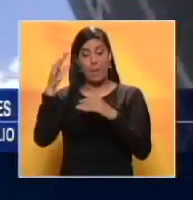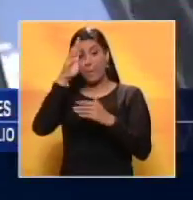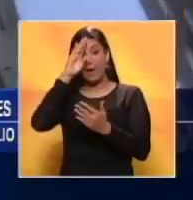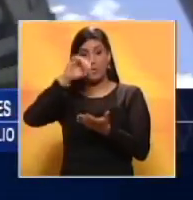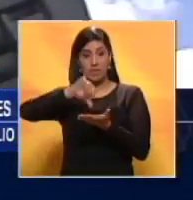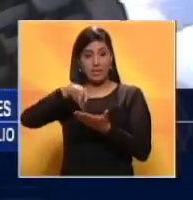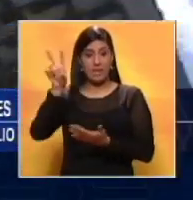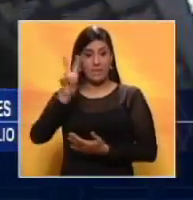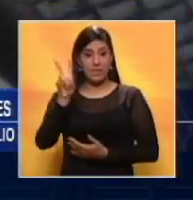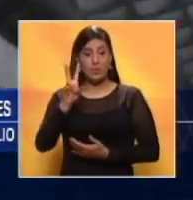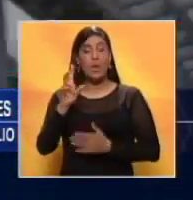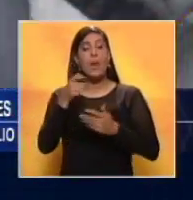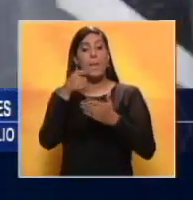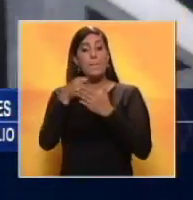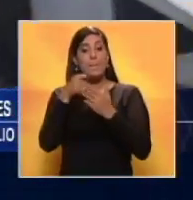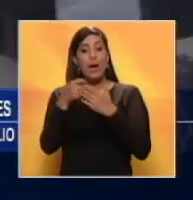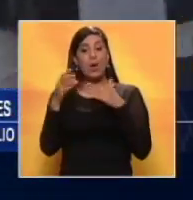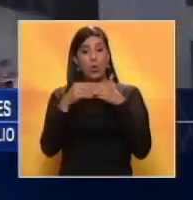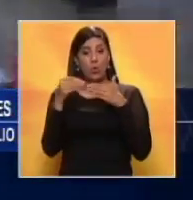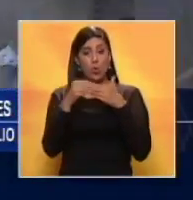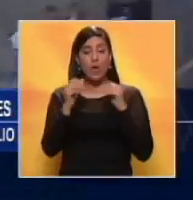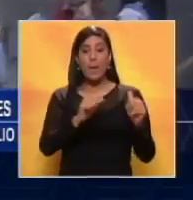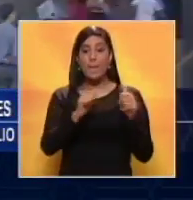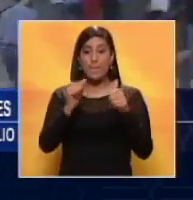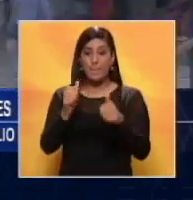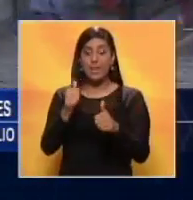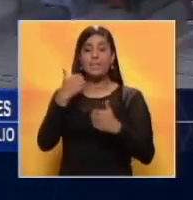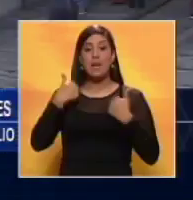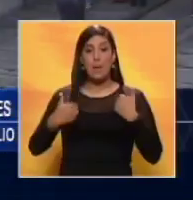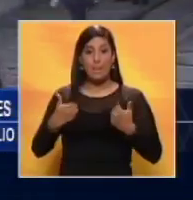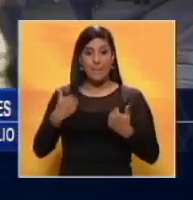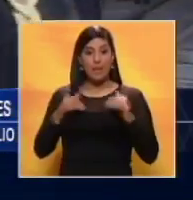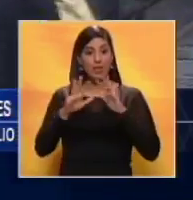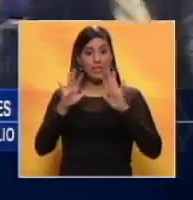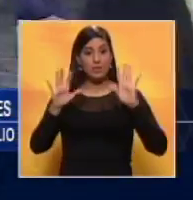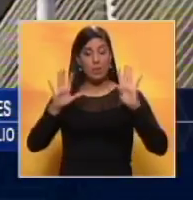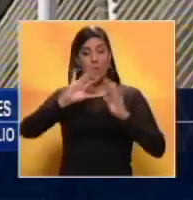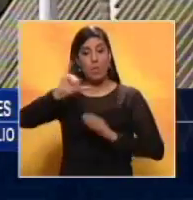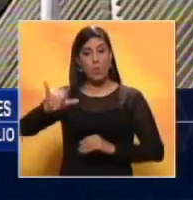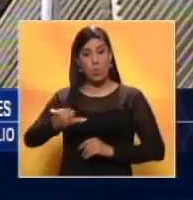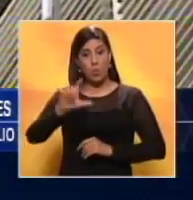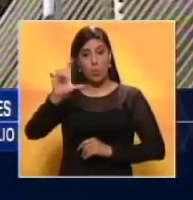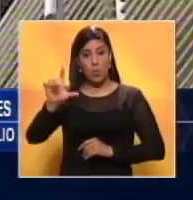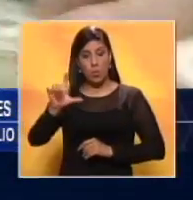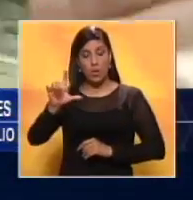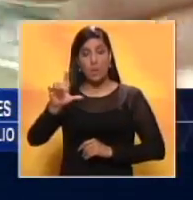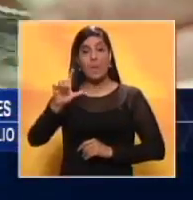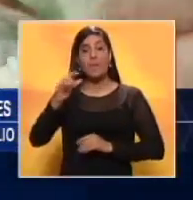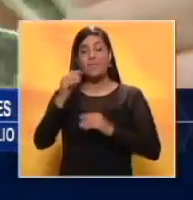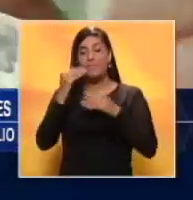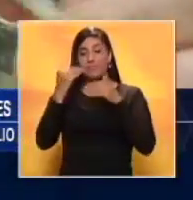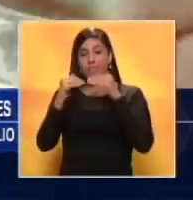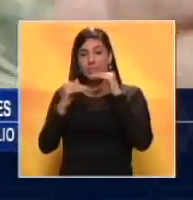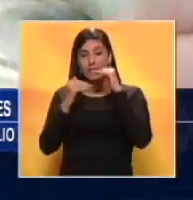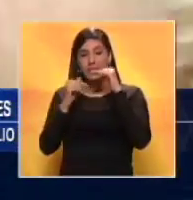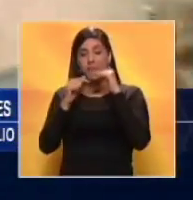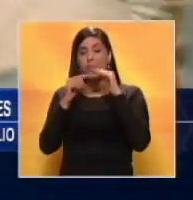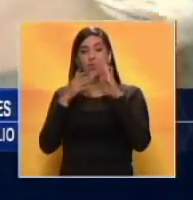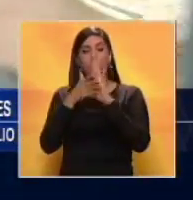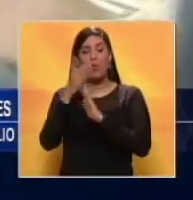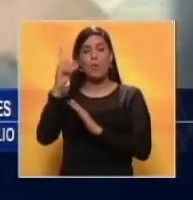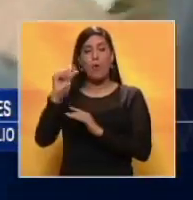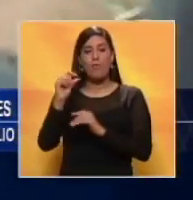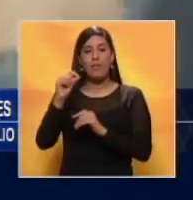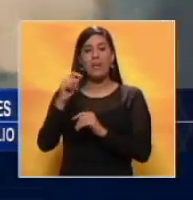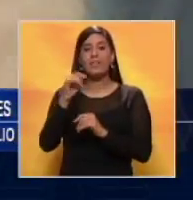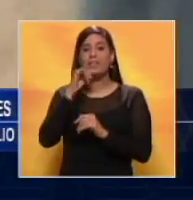Central de Venezuela, la liquidación de las divisas se realizará el miércoles 19 de julio. El mínimo de postura en cuanto a